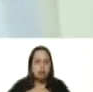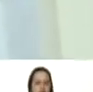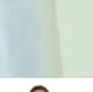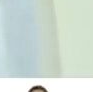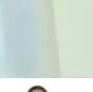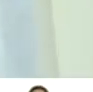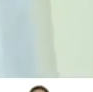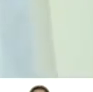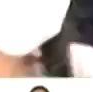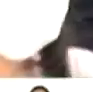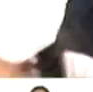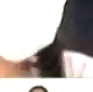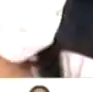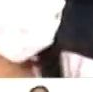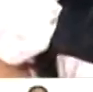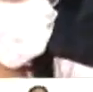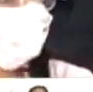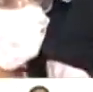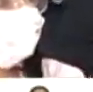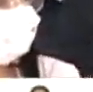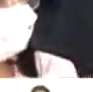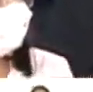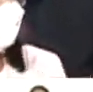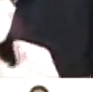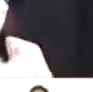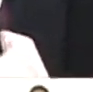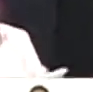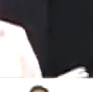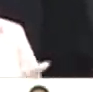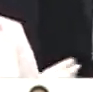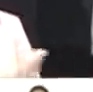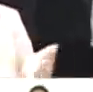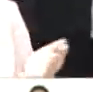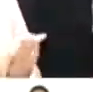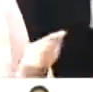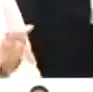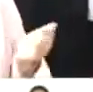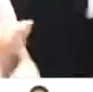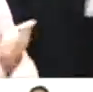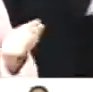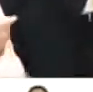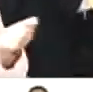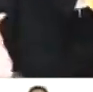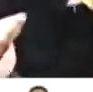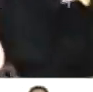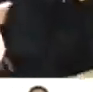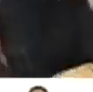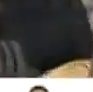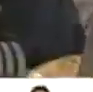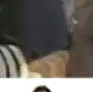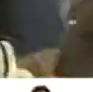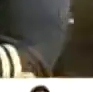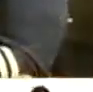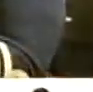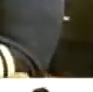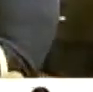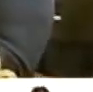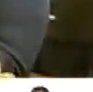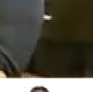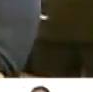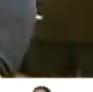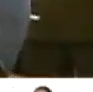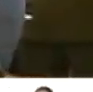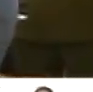colonialismo. Algún día tendrán que hacerlo. Bajar su mentón y decir perdón, América, por